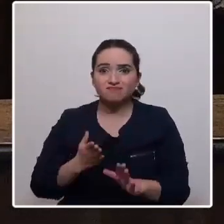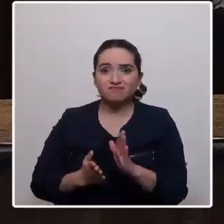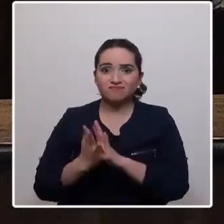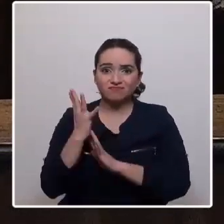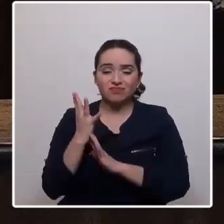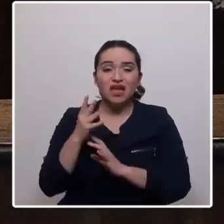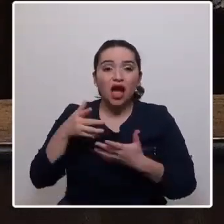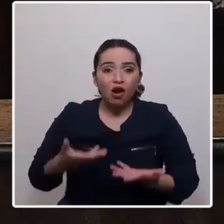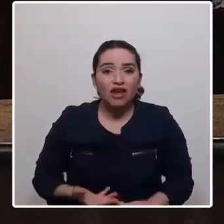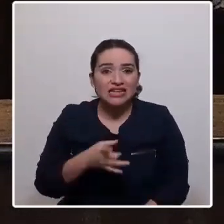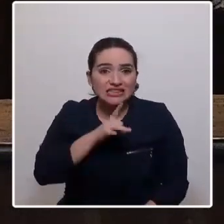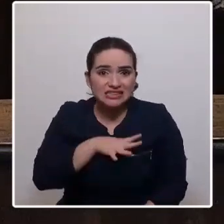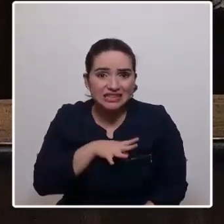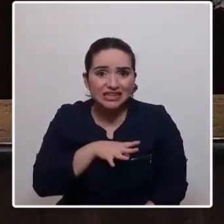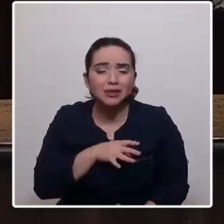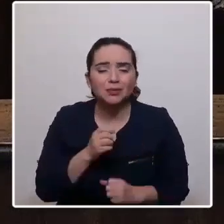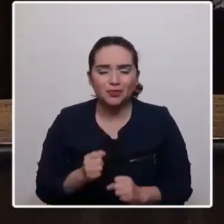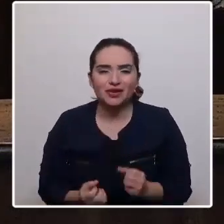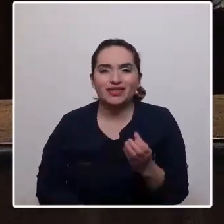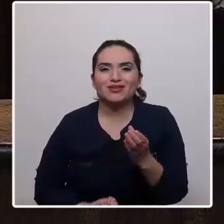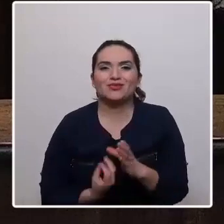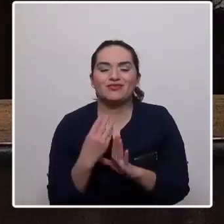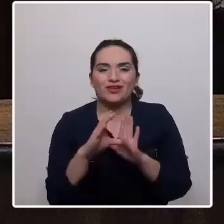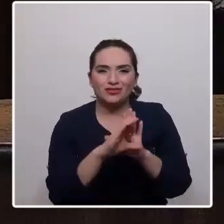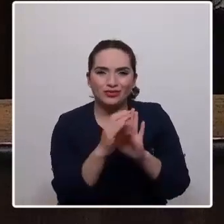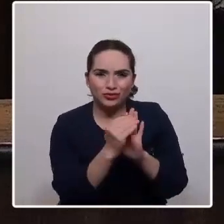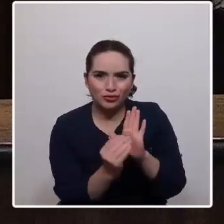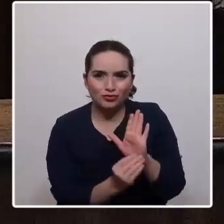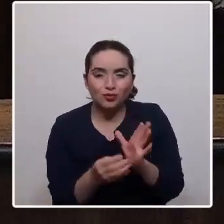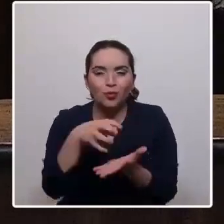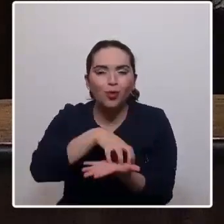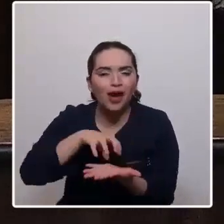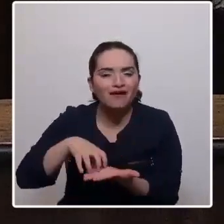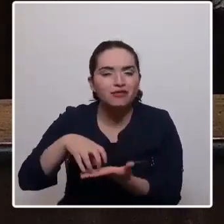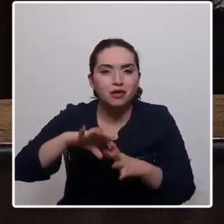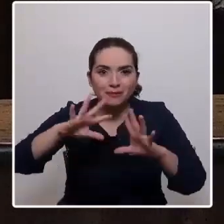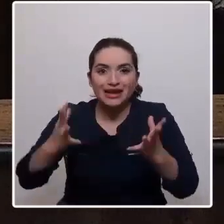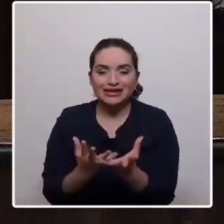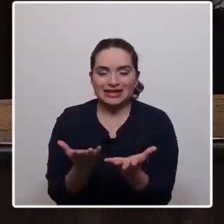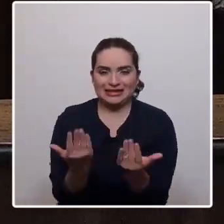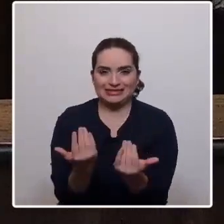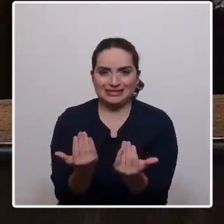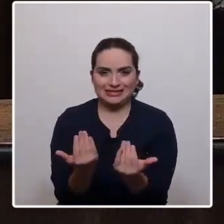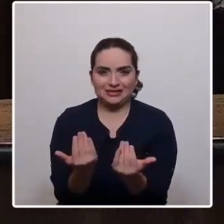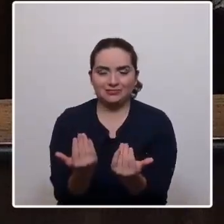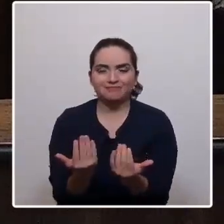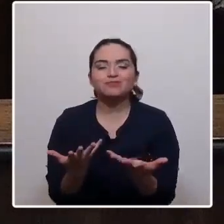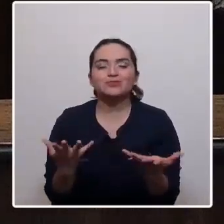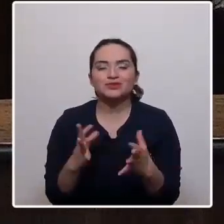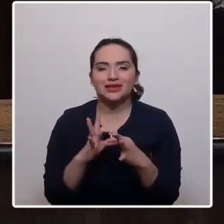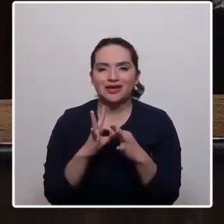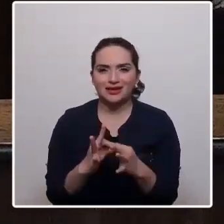podemos comenzar a escribir la Constitución ecológica que nuestros pueblos y el planeta necesitan. Muchas gracias.